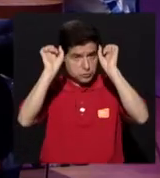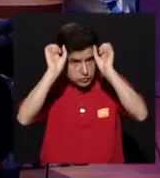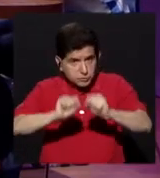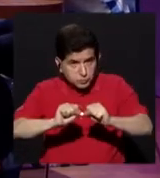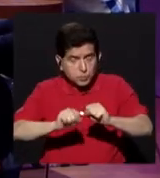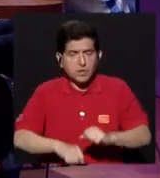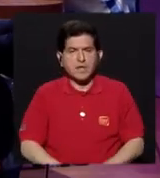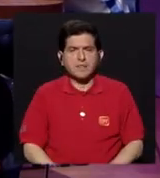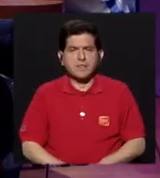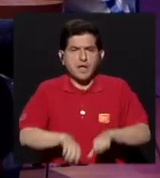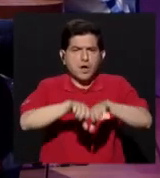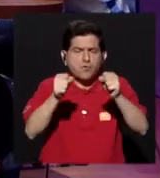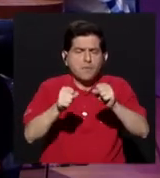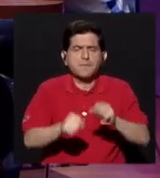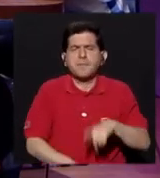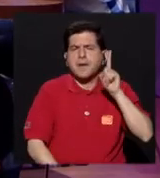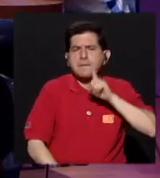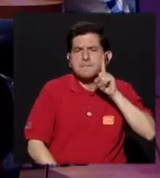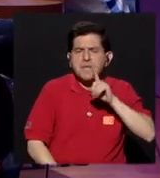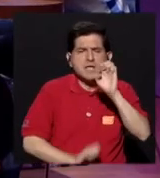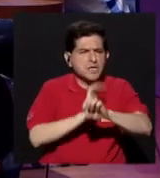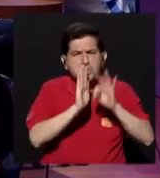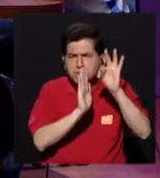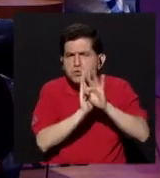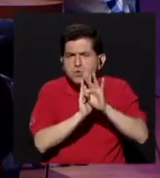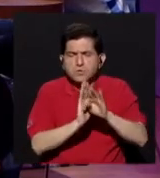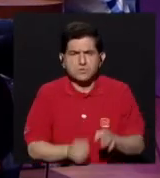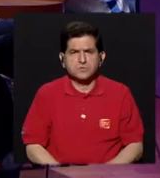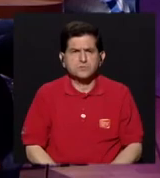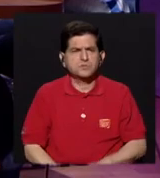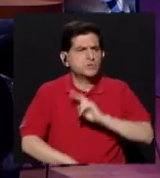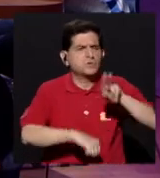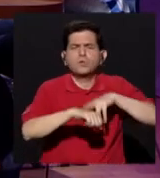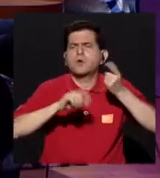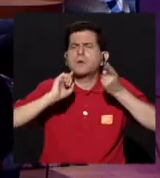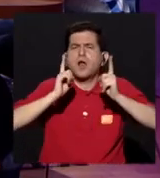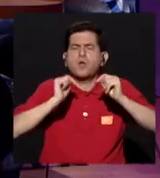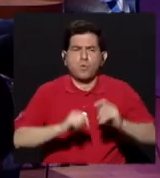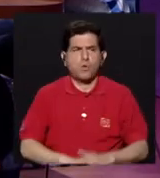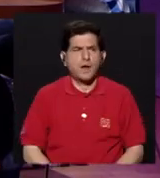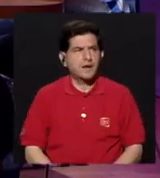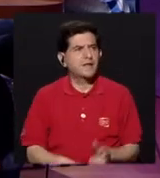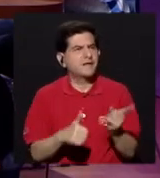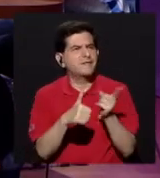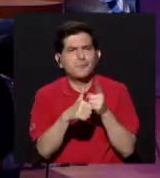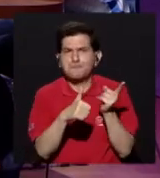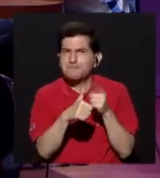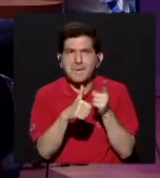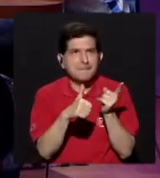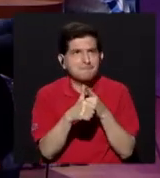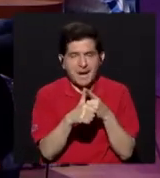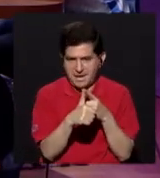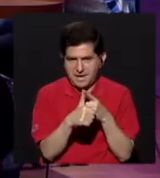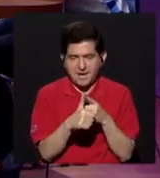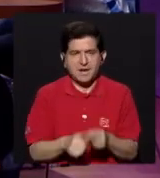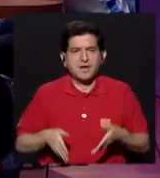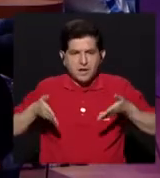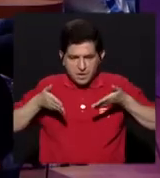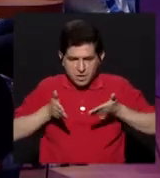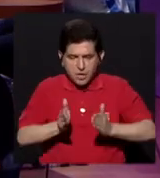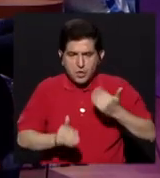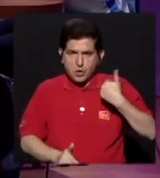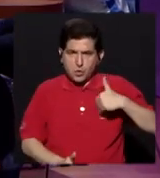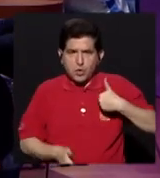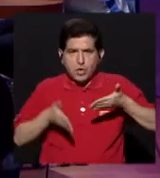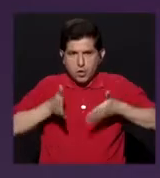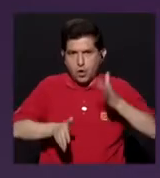romper mitos, estereotipos. ¿Cuáles son los más frecuentes? Lo primero es que llevan al hijo o a la hija